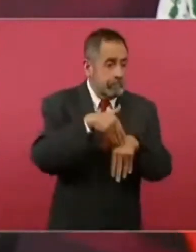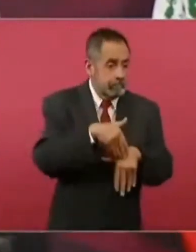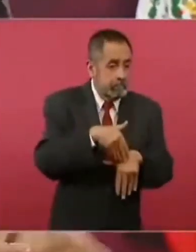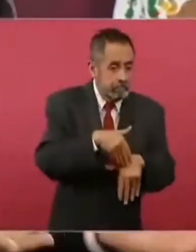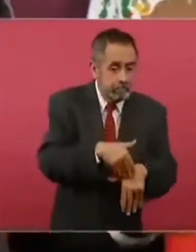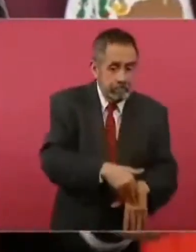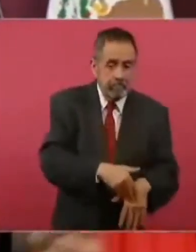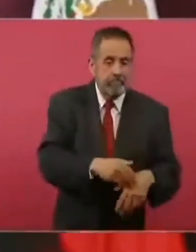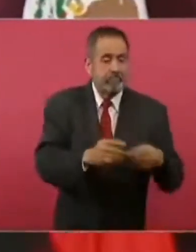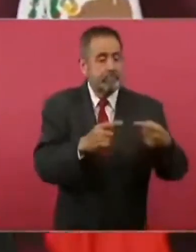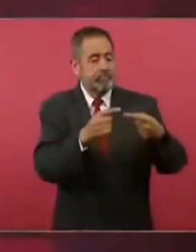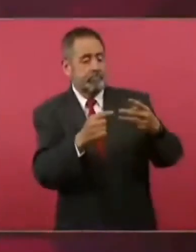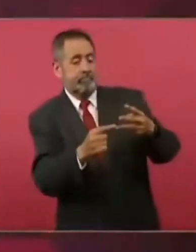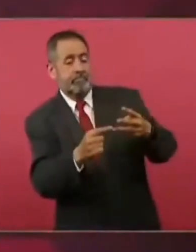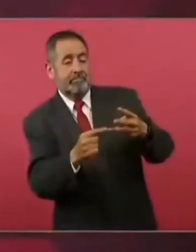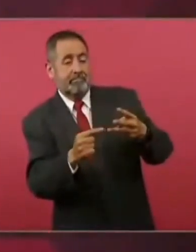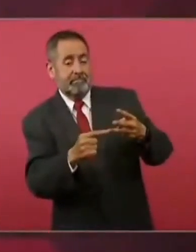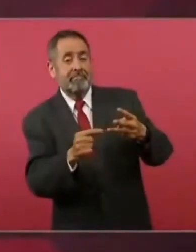formales de oposición,